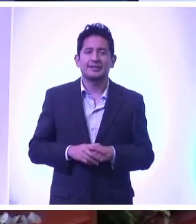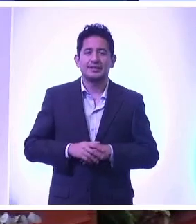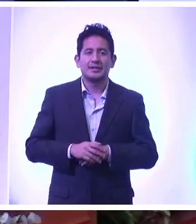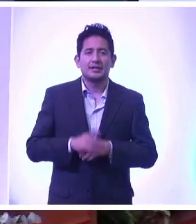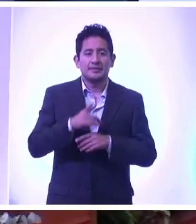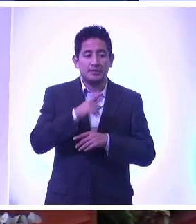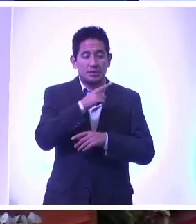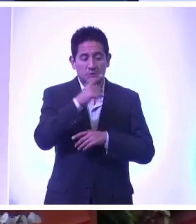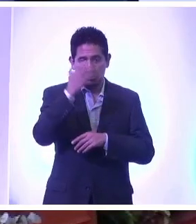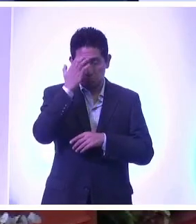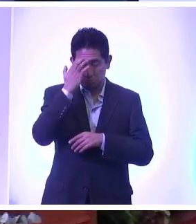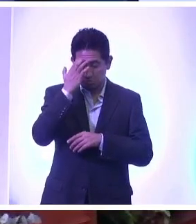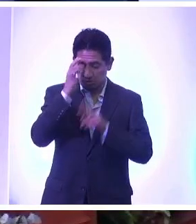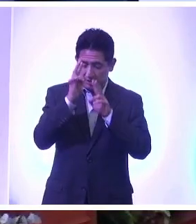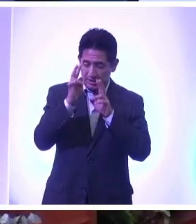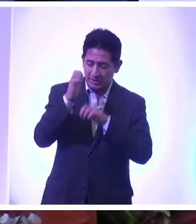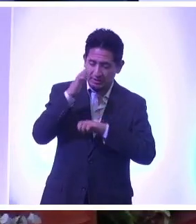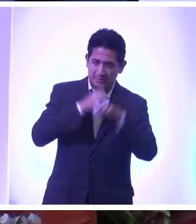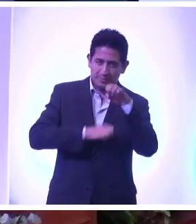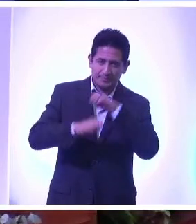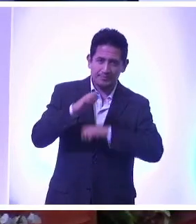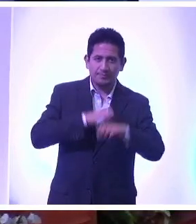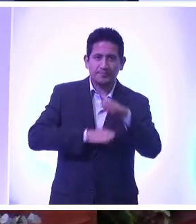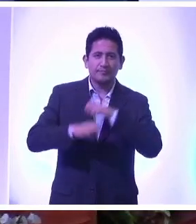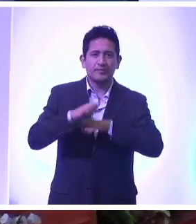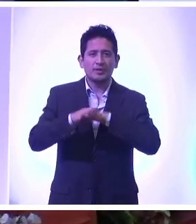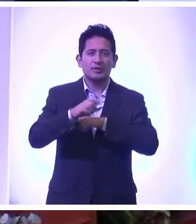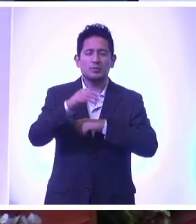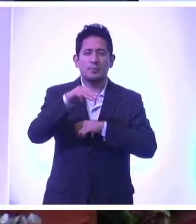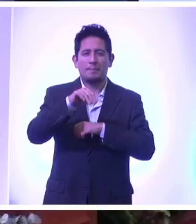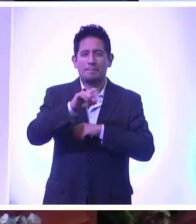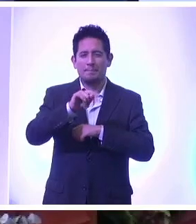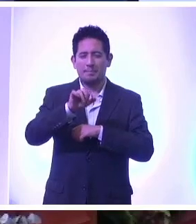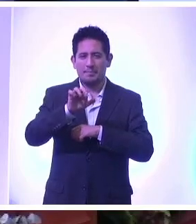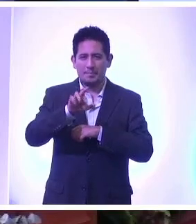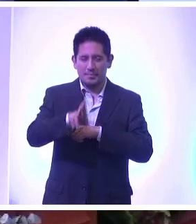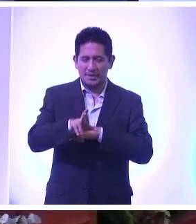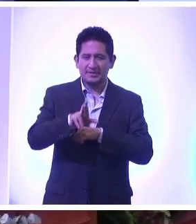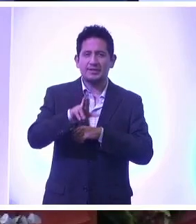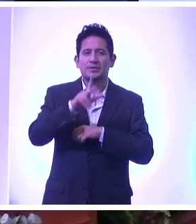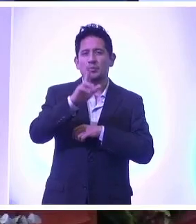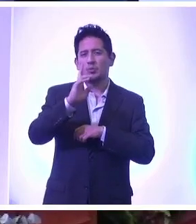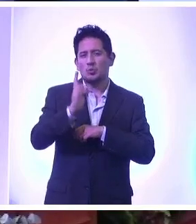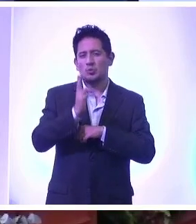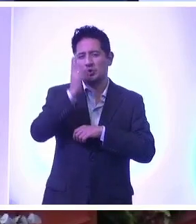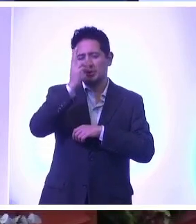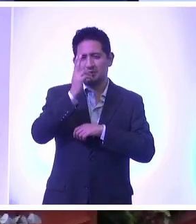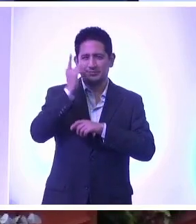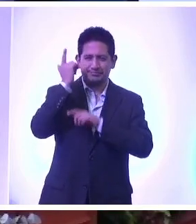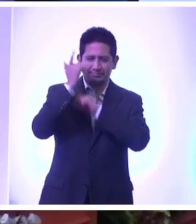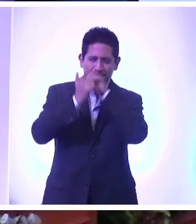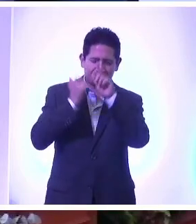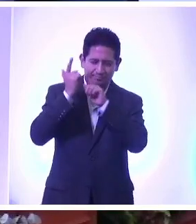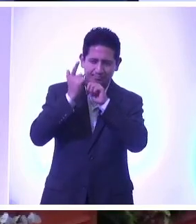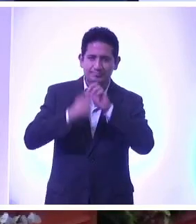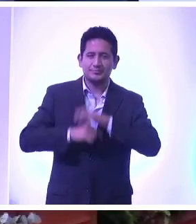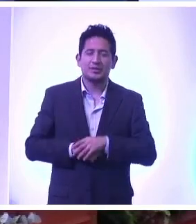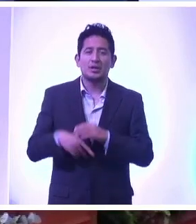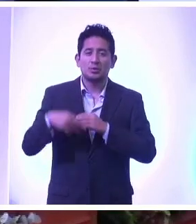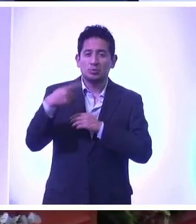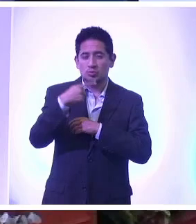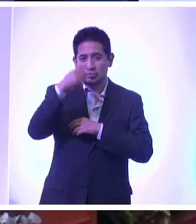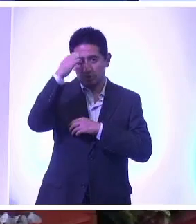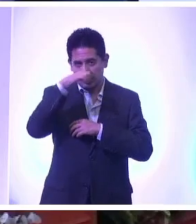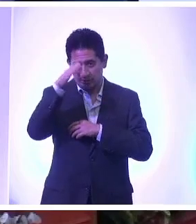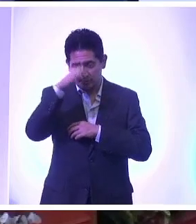emprendimiento por el Massachusets institute of Technology en su experiencia ha sido